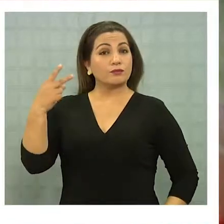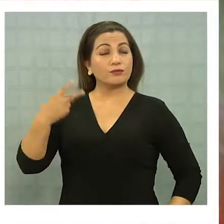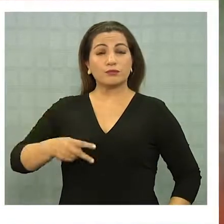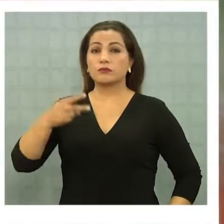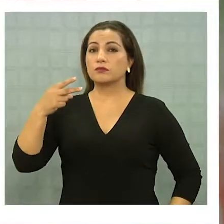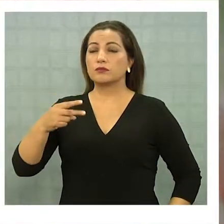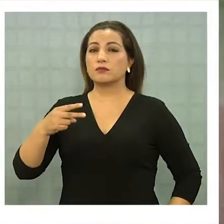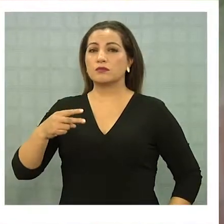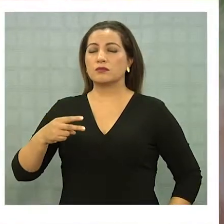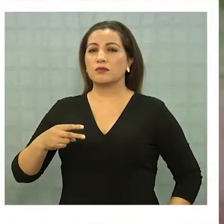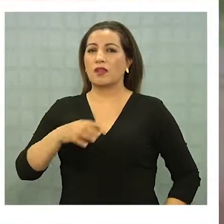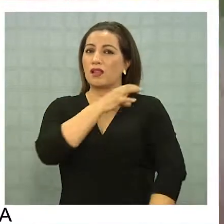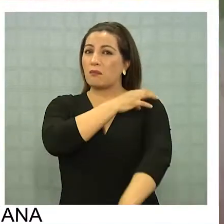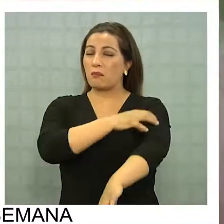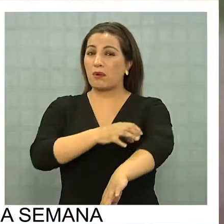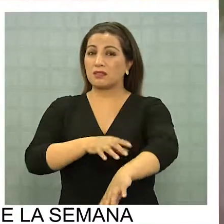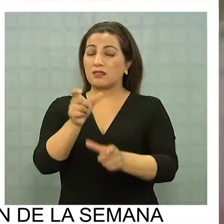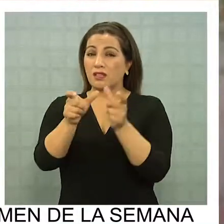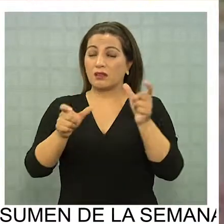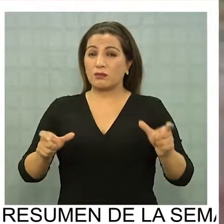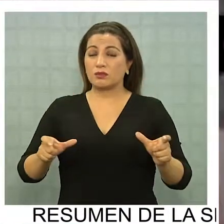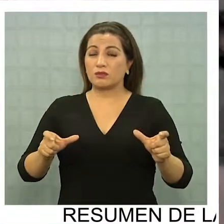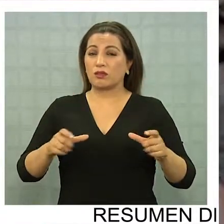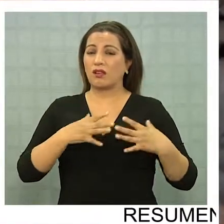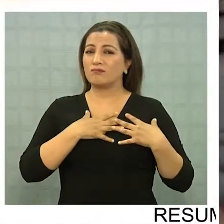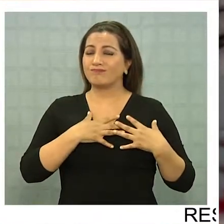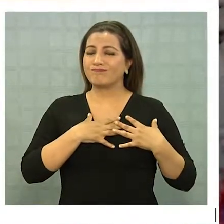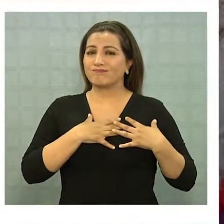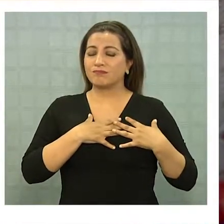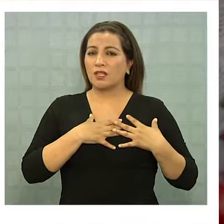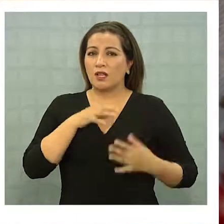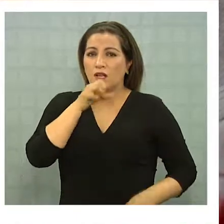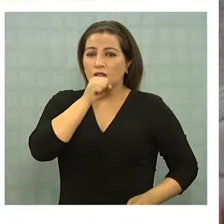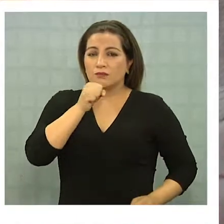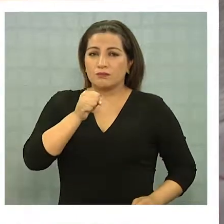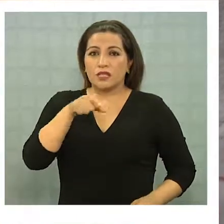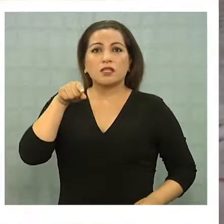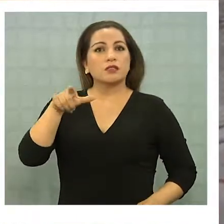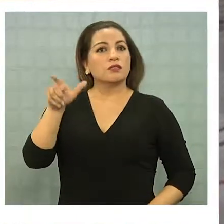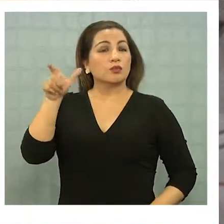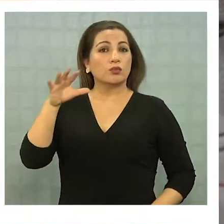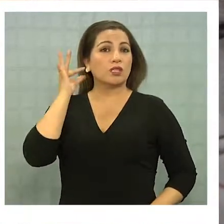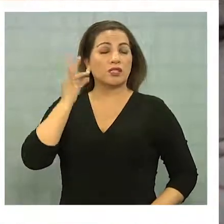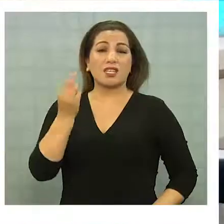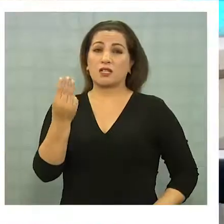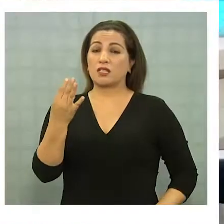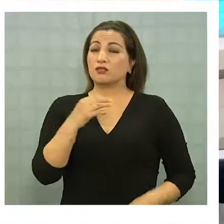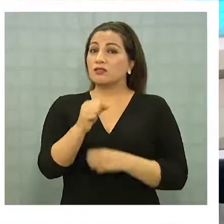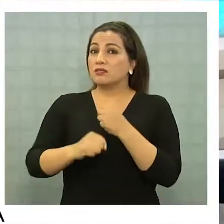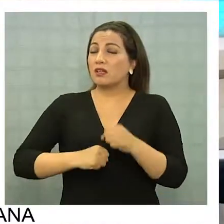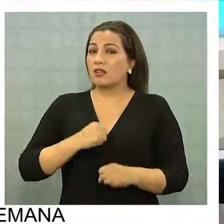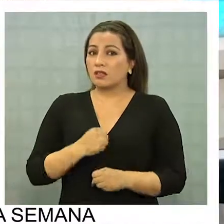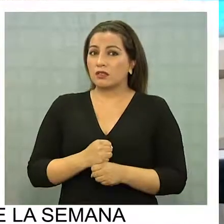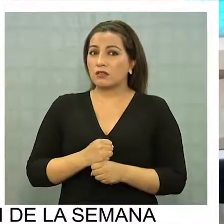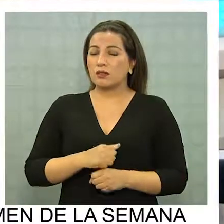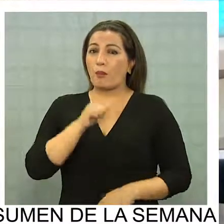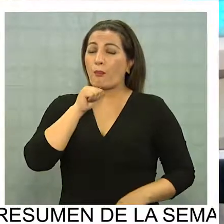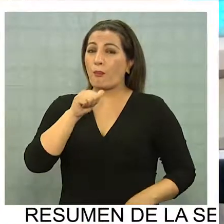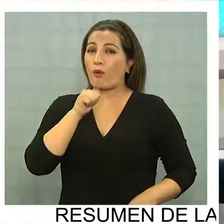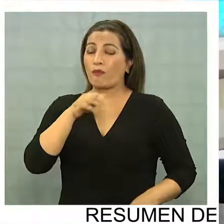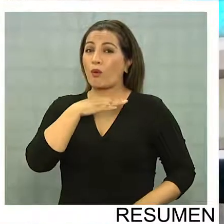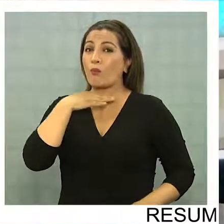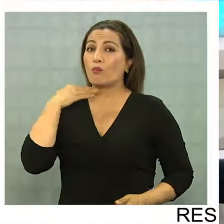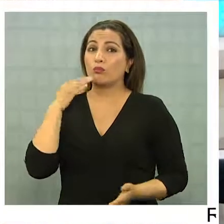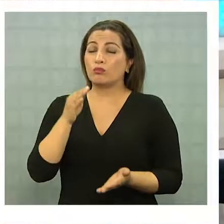Esta noticia ha estremecido al país y sigue dejándonos sin habla. Fue protagonizada por una niña de 14 años, una